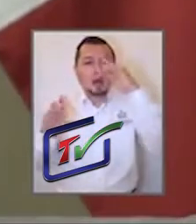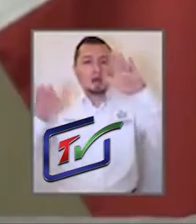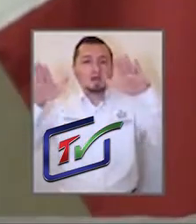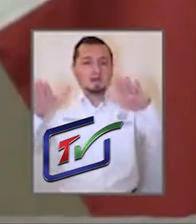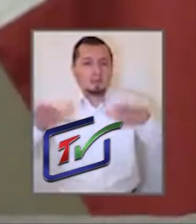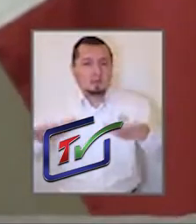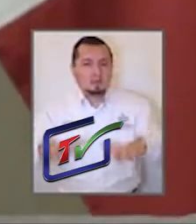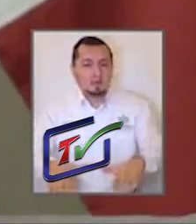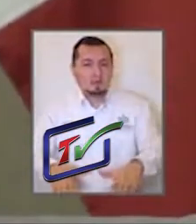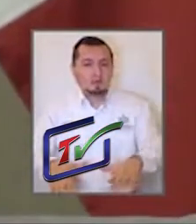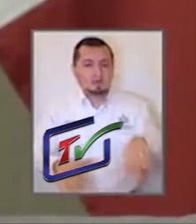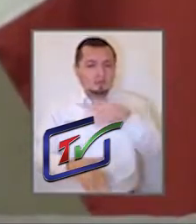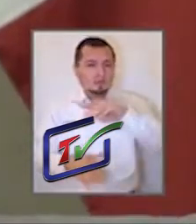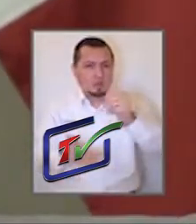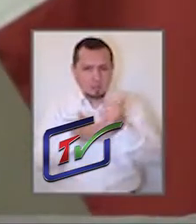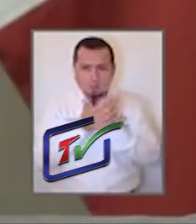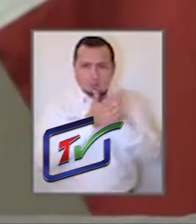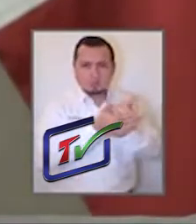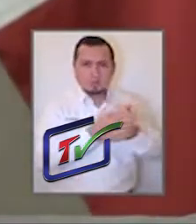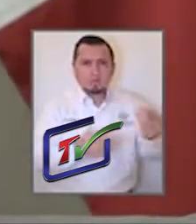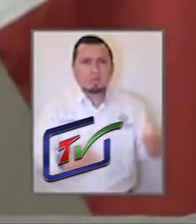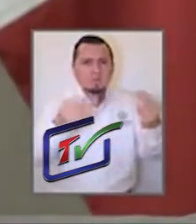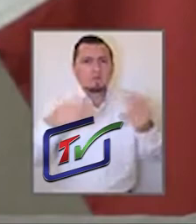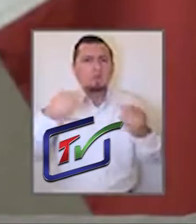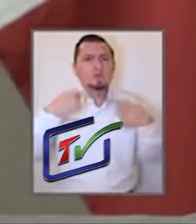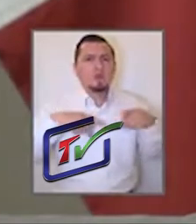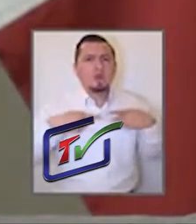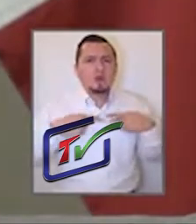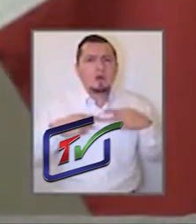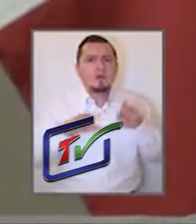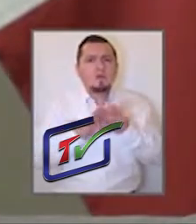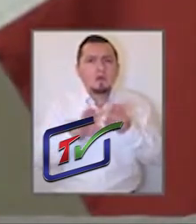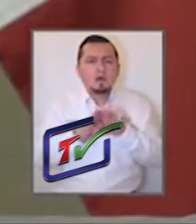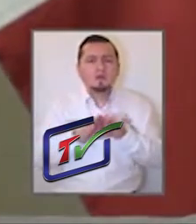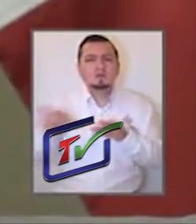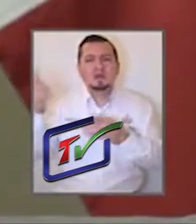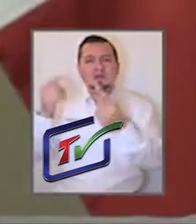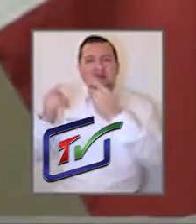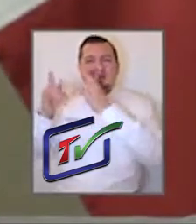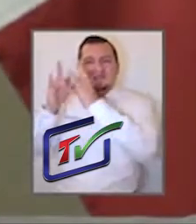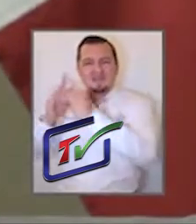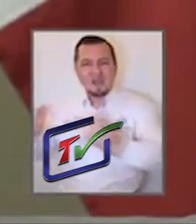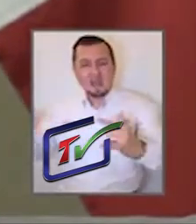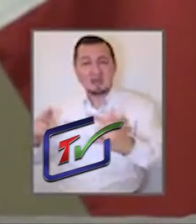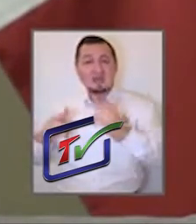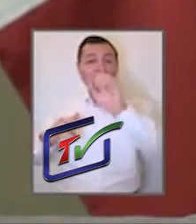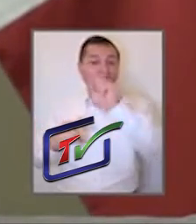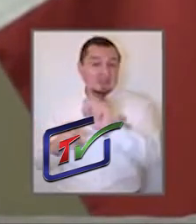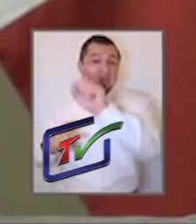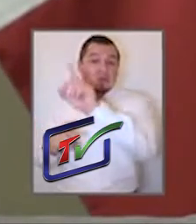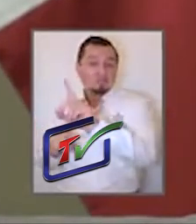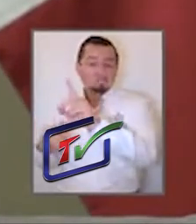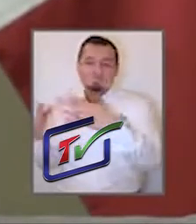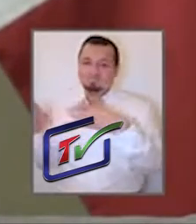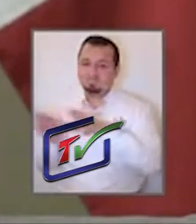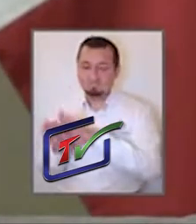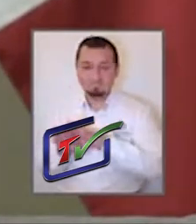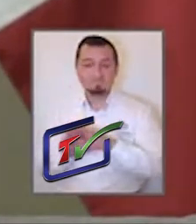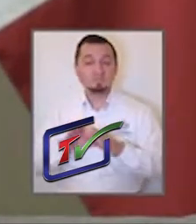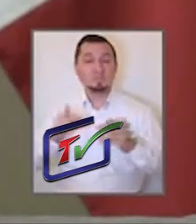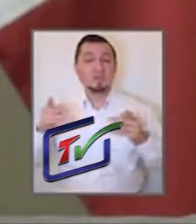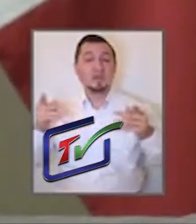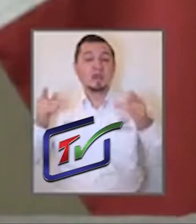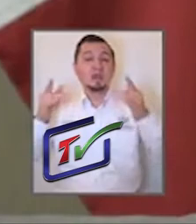estamos privilegiando el comercio barrial, el comercio de las colonias, pero los tianguis el fin de semana,